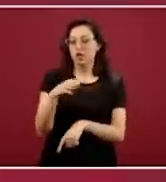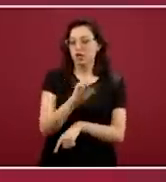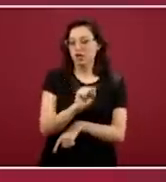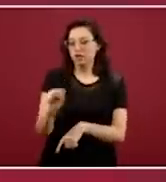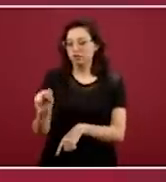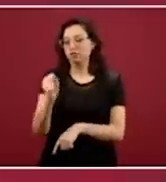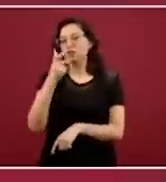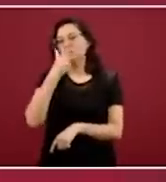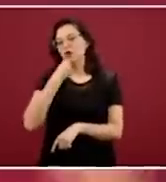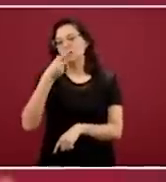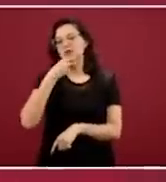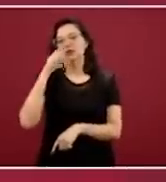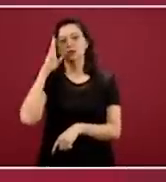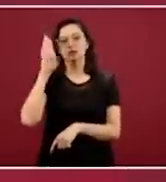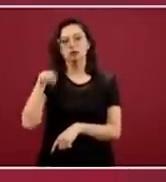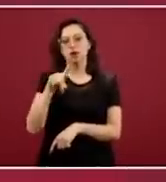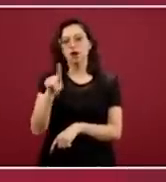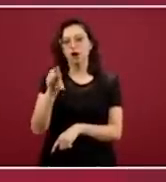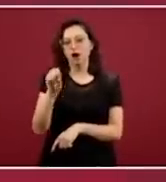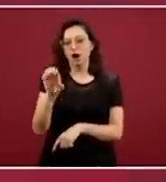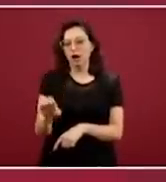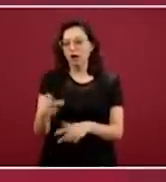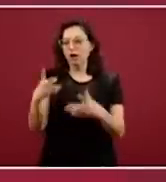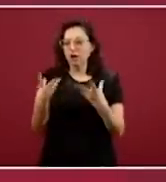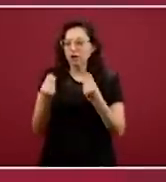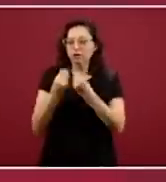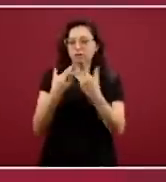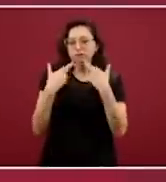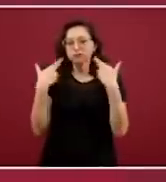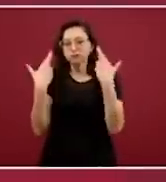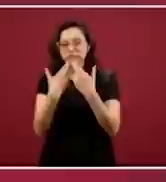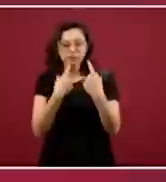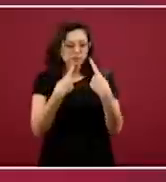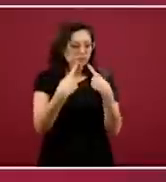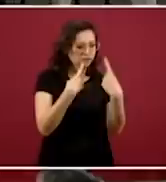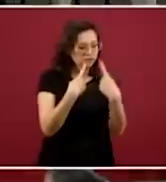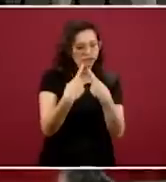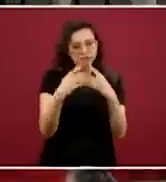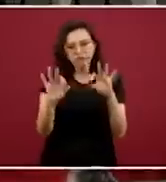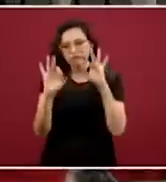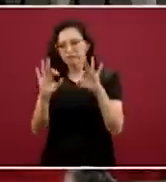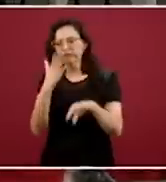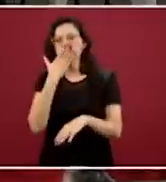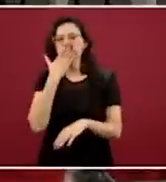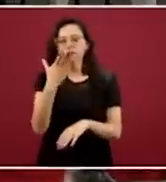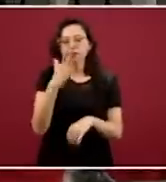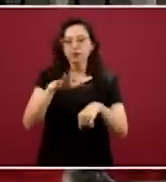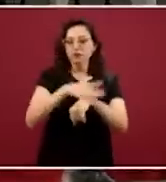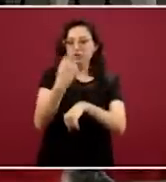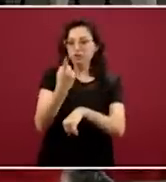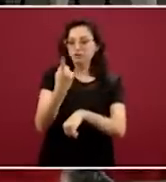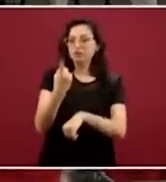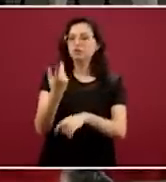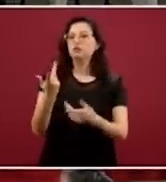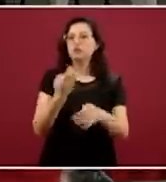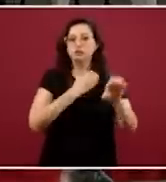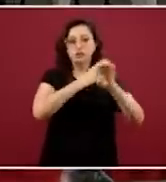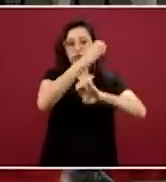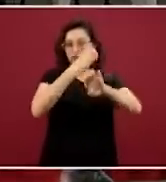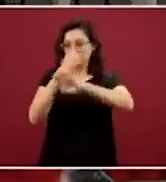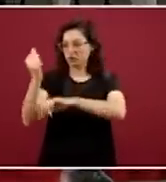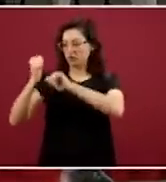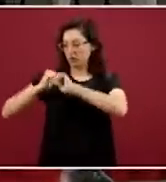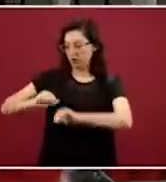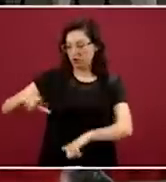maestro Zoe Robledo. Y tuvimos la reunión, fue muy productiva, porque lo que nos permitió es que las autoridades estatales, que a su vez